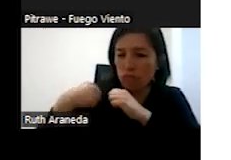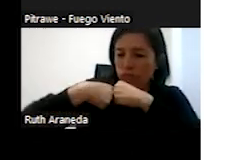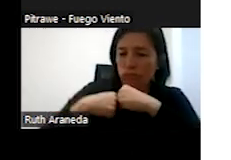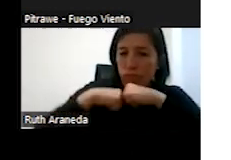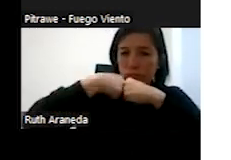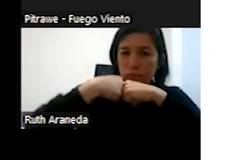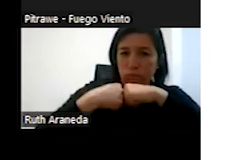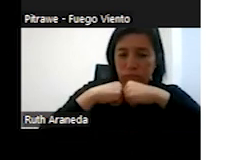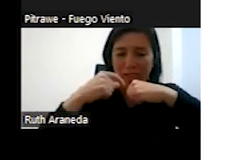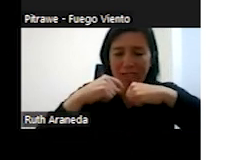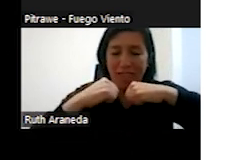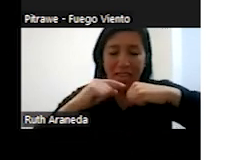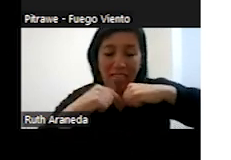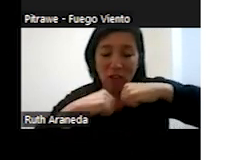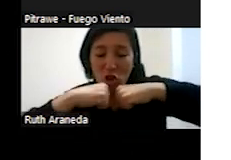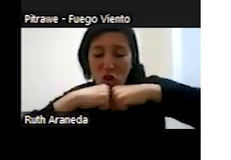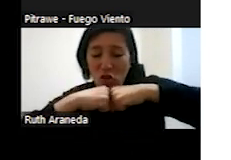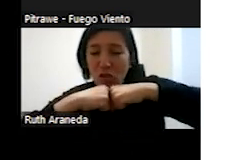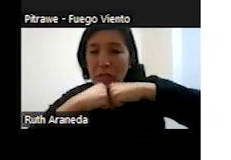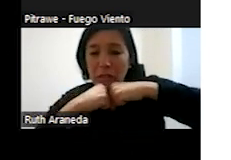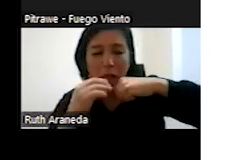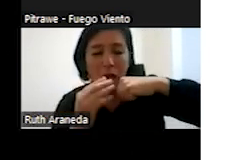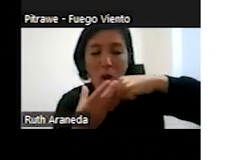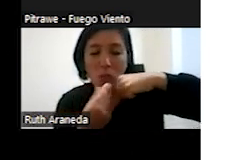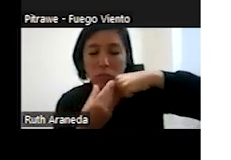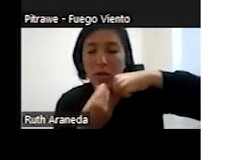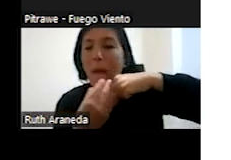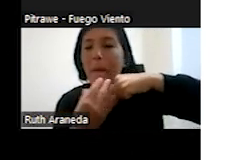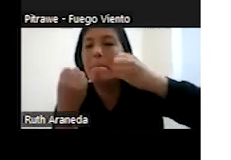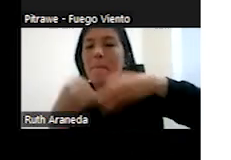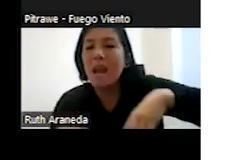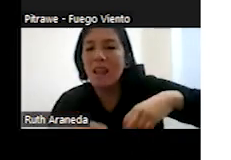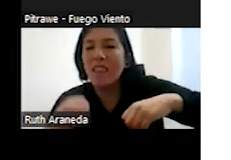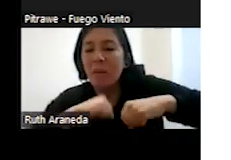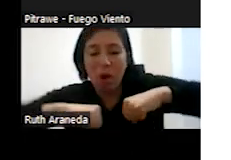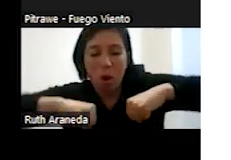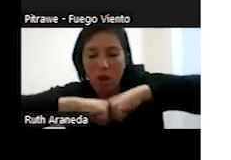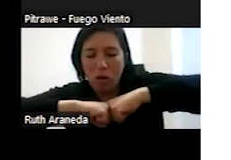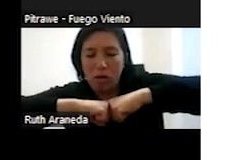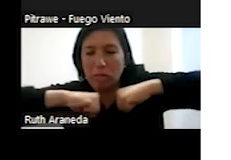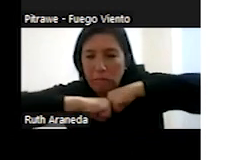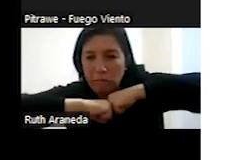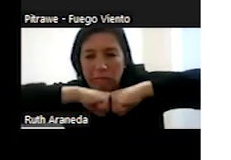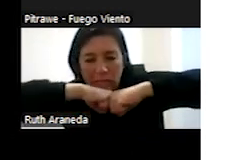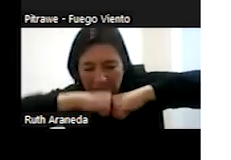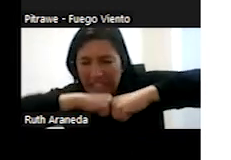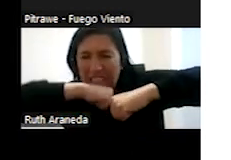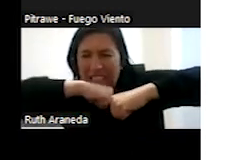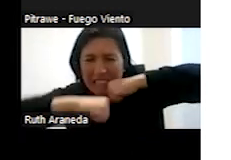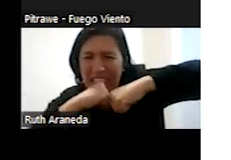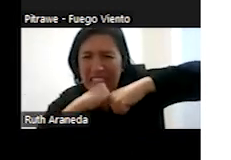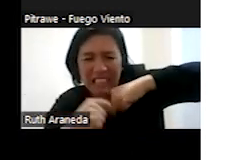pierde el cartílago y empieza a friccionar hueso con hueso, dejando esta serie de